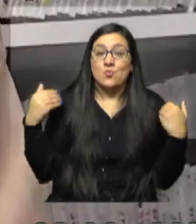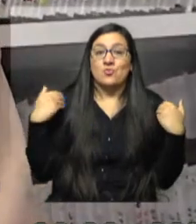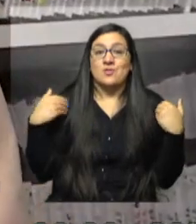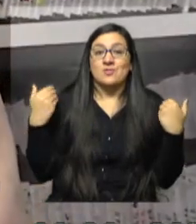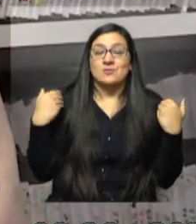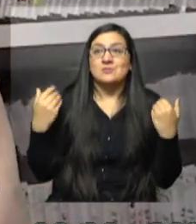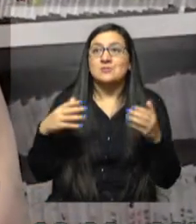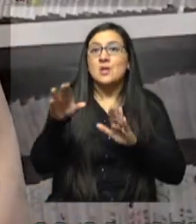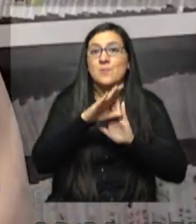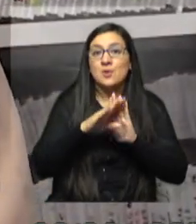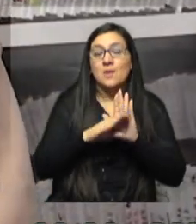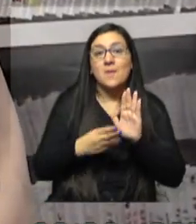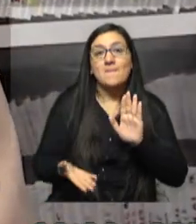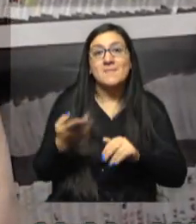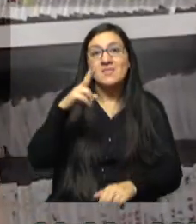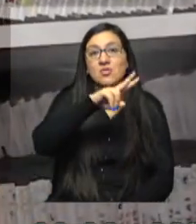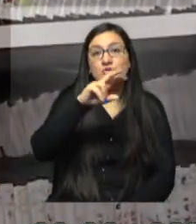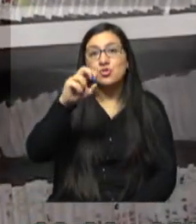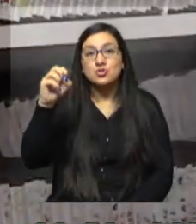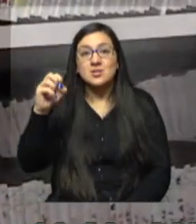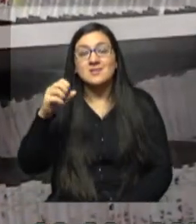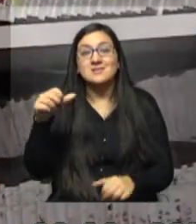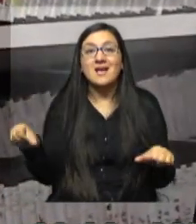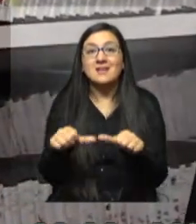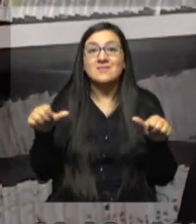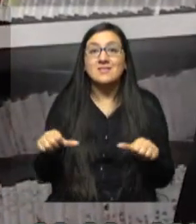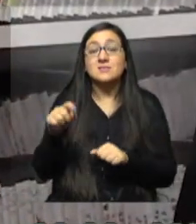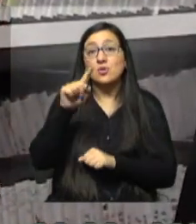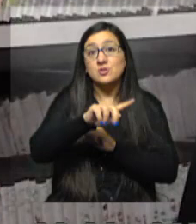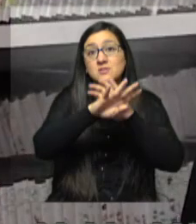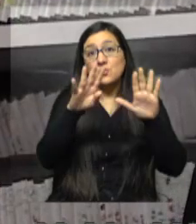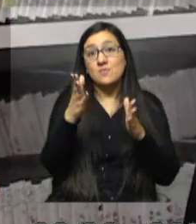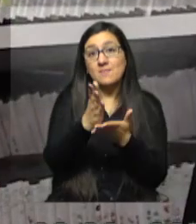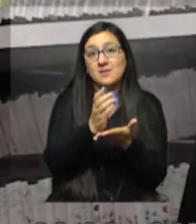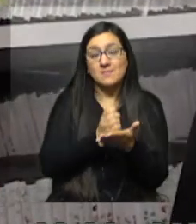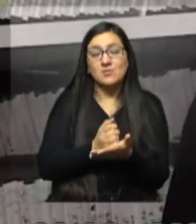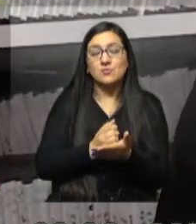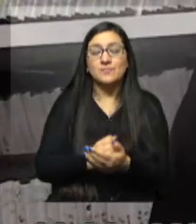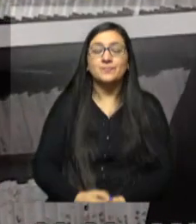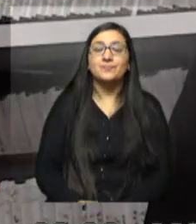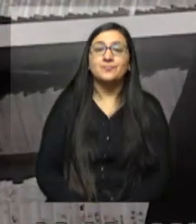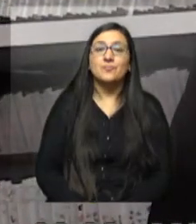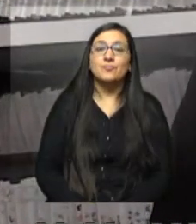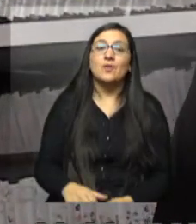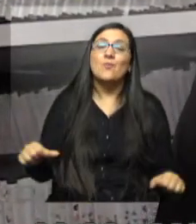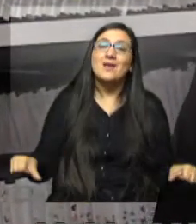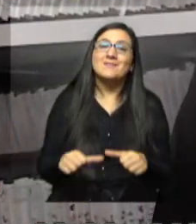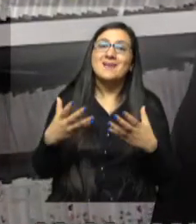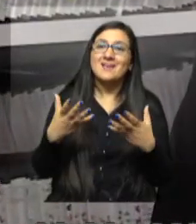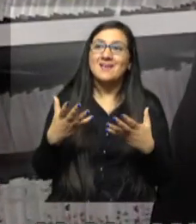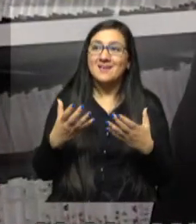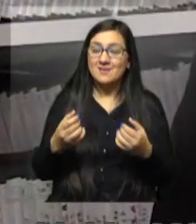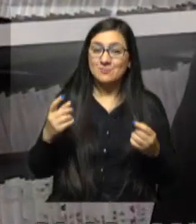se programaron más de 200 actividades en los 19 departamentos, una actividad que creemos que va a llegar